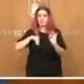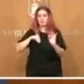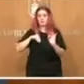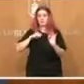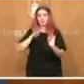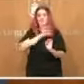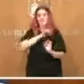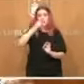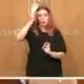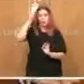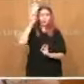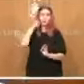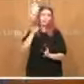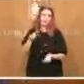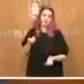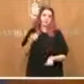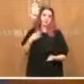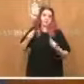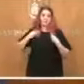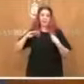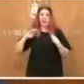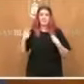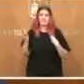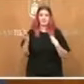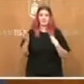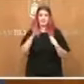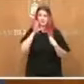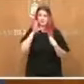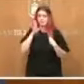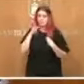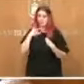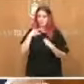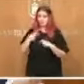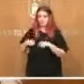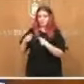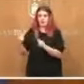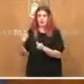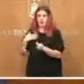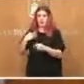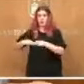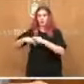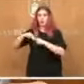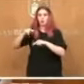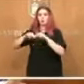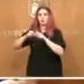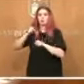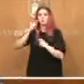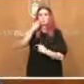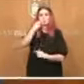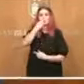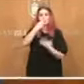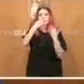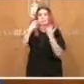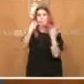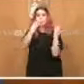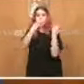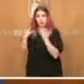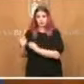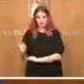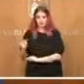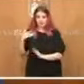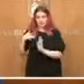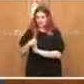Rubio hace tiempo. Las viviendas afectadas por agrietamientos y desperfectos son construcciones de 1980. Esto quiere decir que han